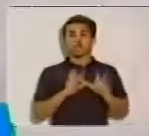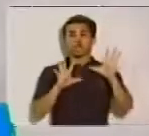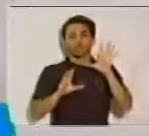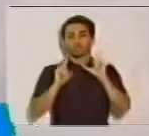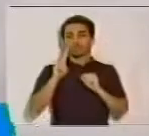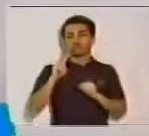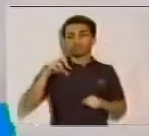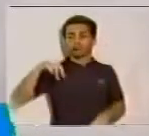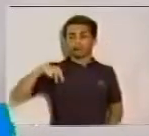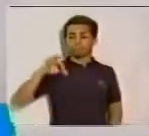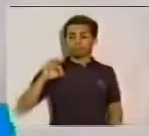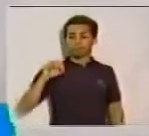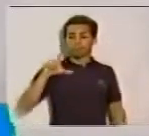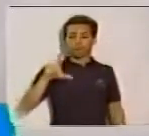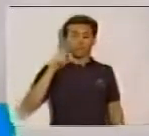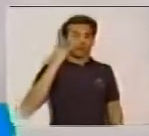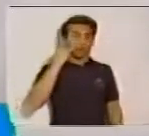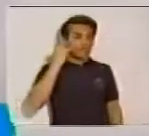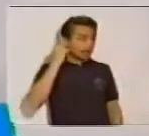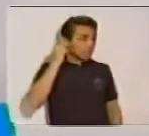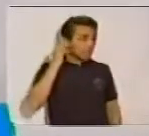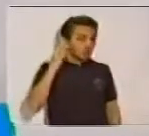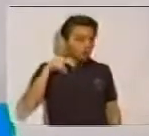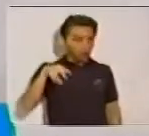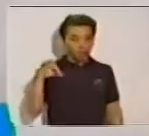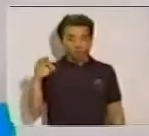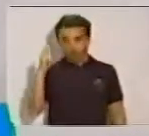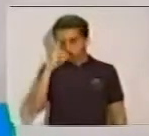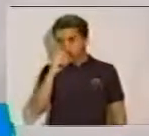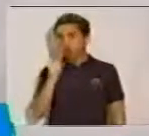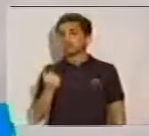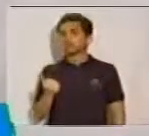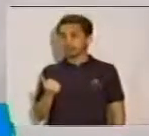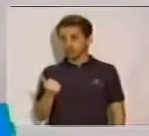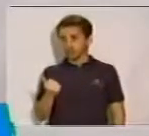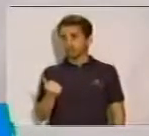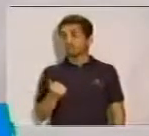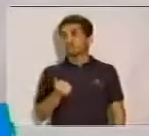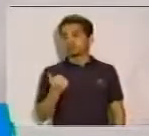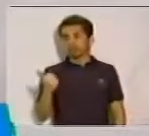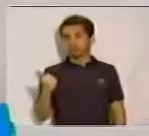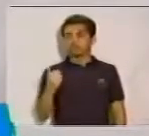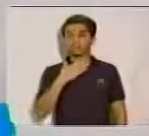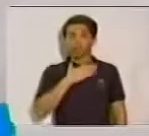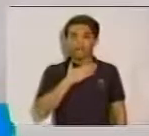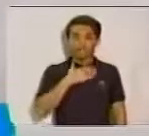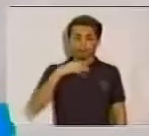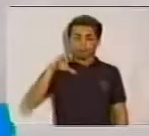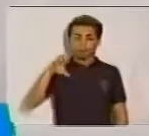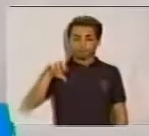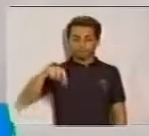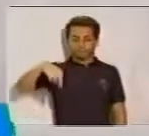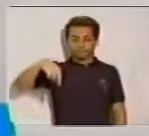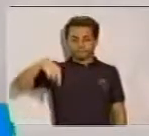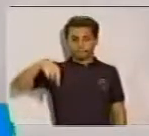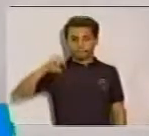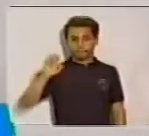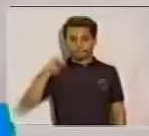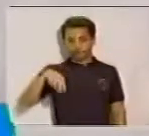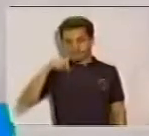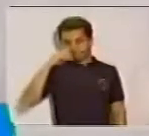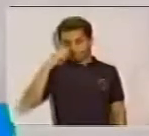12 polígonos. ¿Sí? ¿Y cuál es? El pentágono. Como tiene 12, le decimos